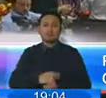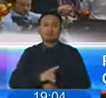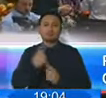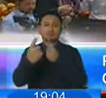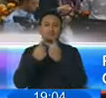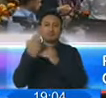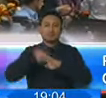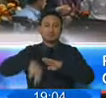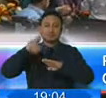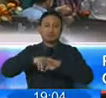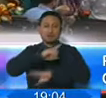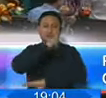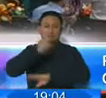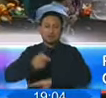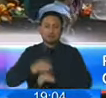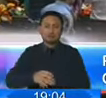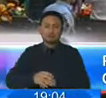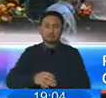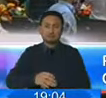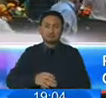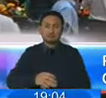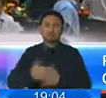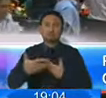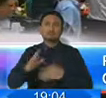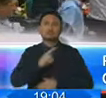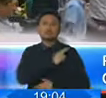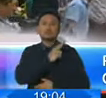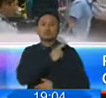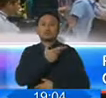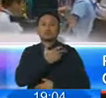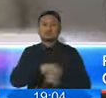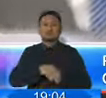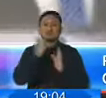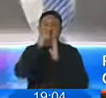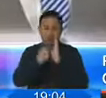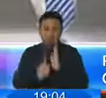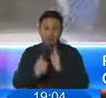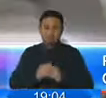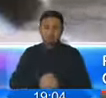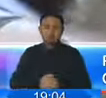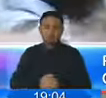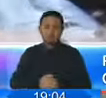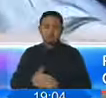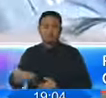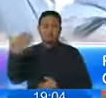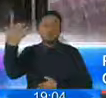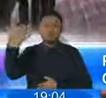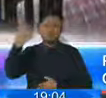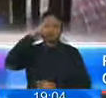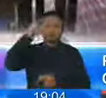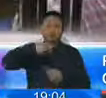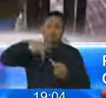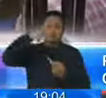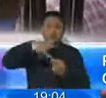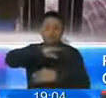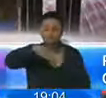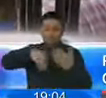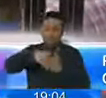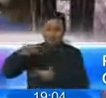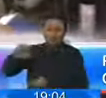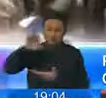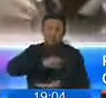decreto ejecutivo firmado en el pasaje Illingworth de la Universidad de las Artes. Asistieron alcaldes, gobernadores y representantes de